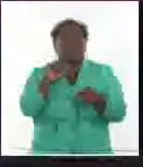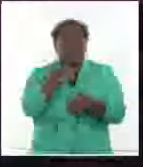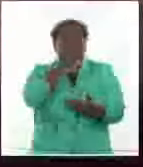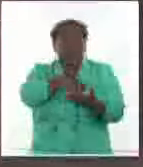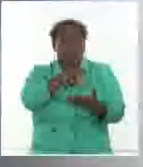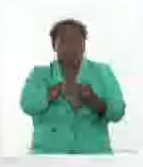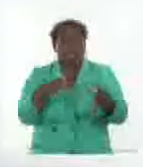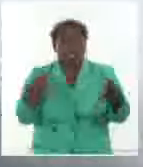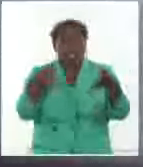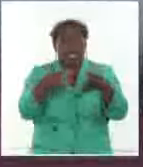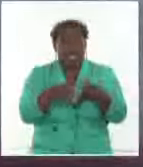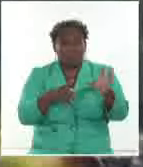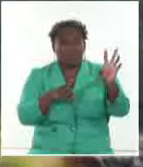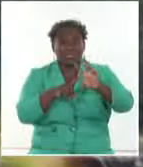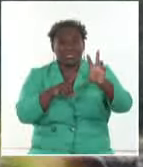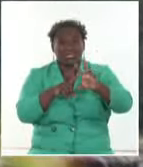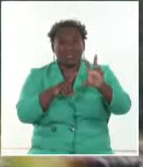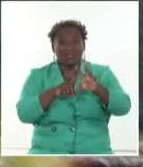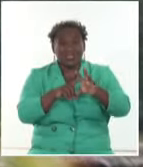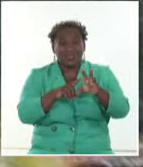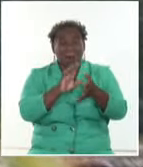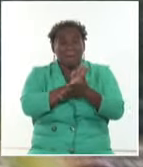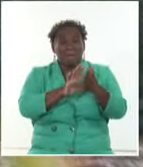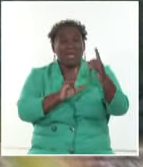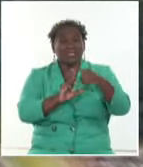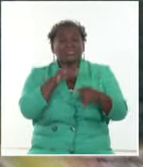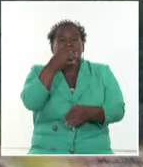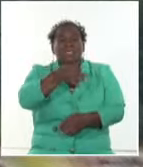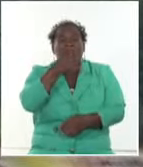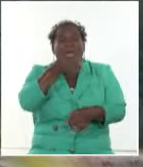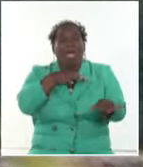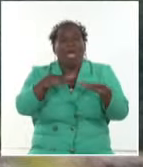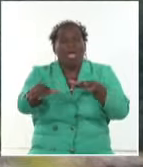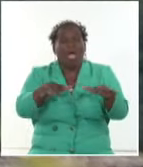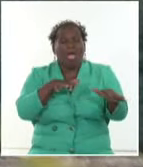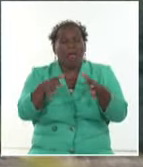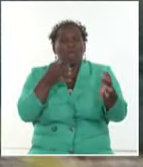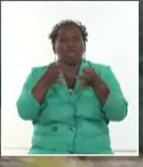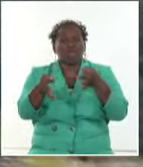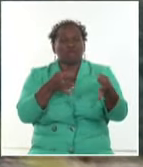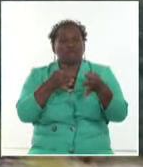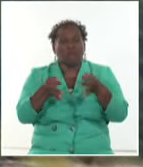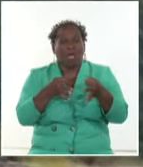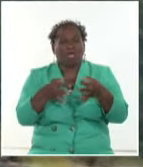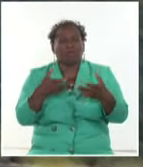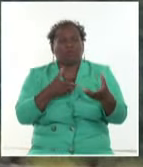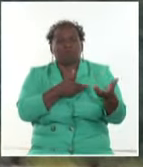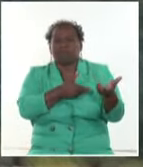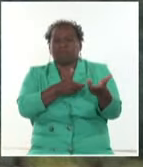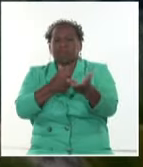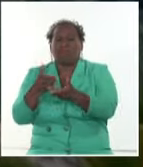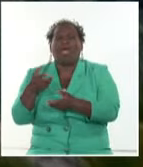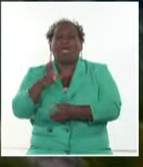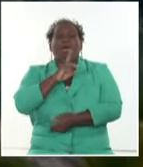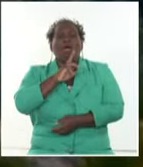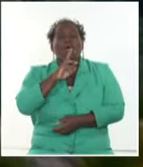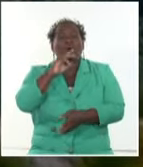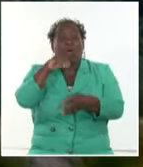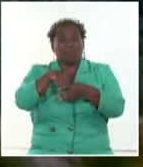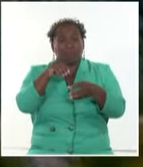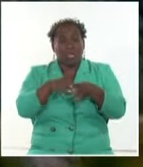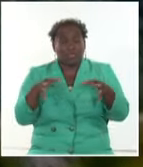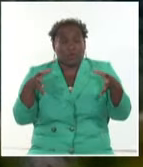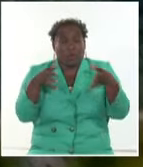equipo de TV Yumurí, quienes nos reportan que está activado y funcionando el sistema de bombeo de agua, que es parte del equipamiento dispuesto en